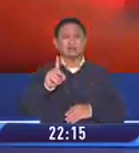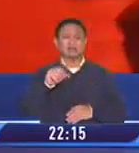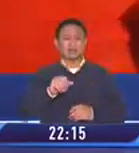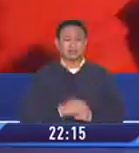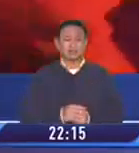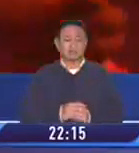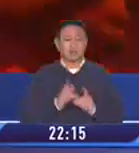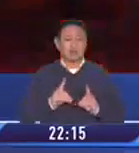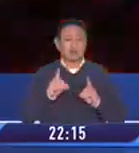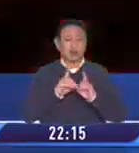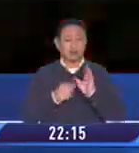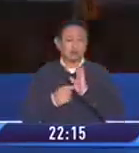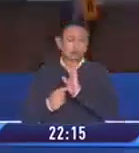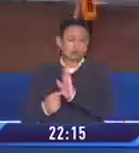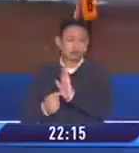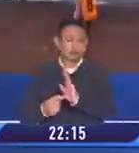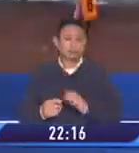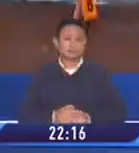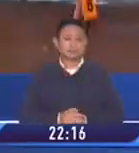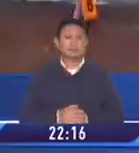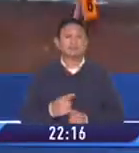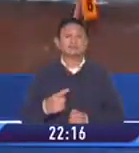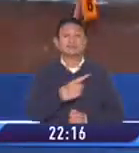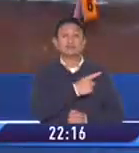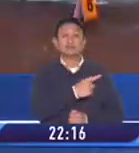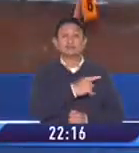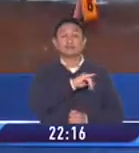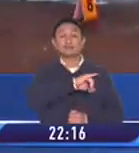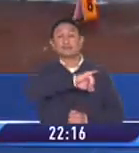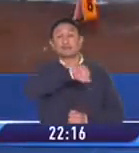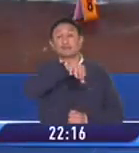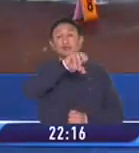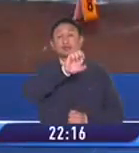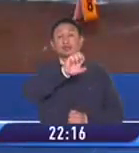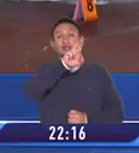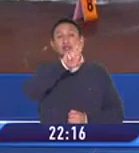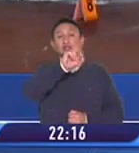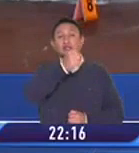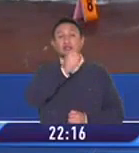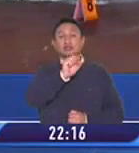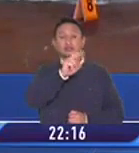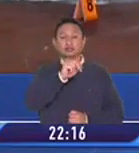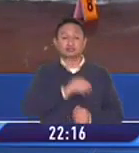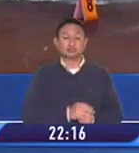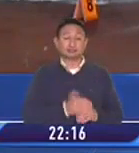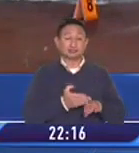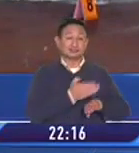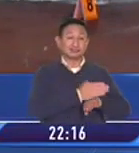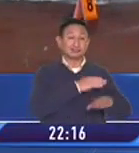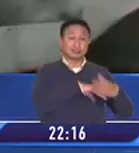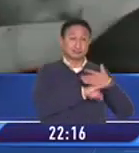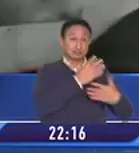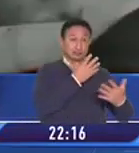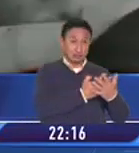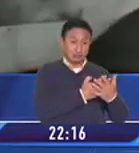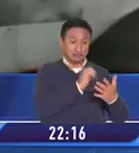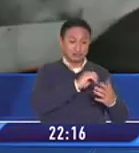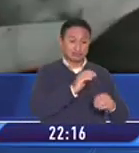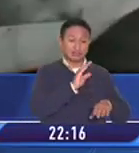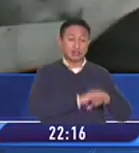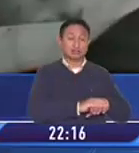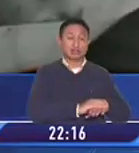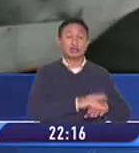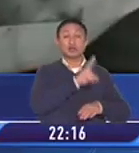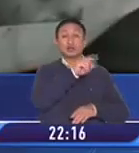facilitaron sus datos personales. El fallecido fue Gerson S.P. Tenía antecedentes penales por asesinato